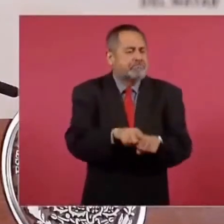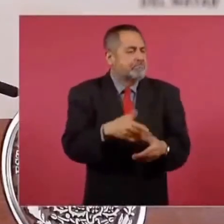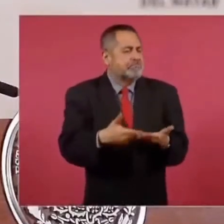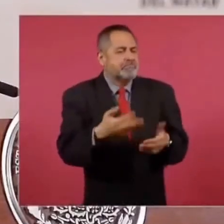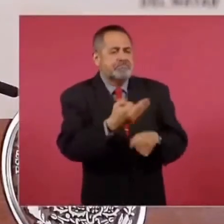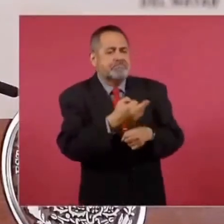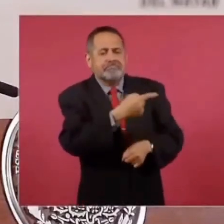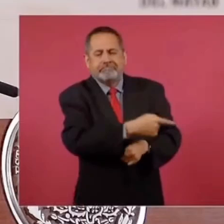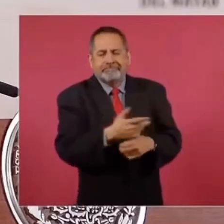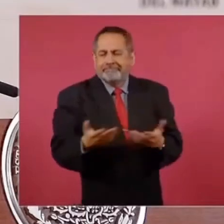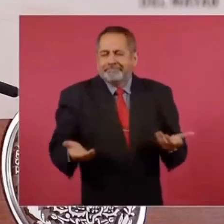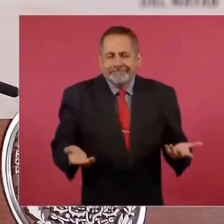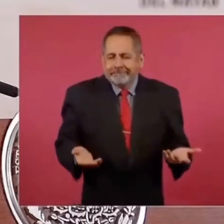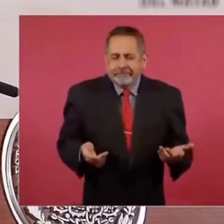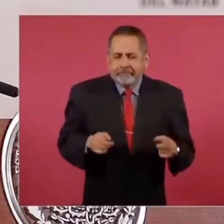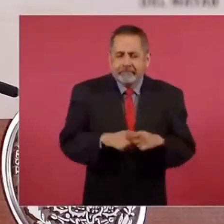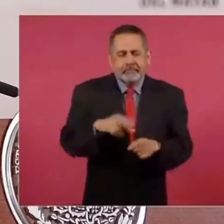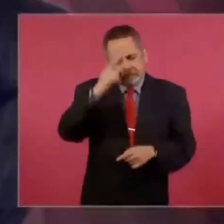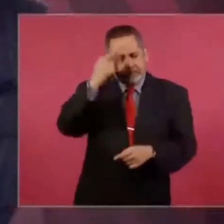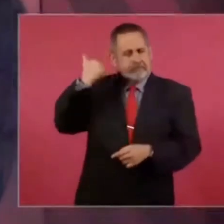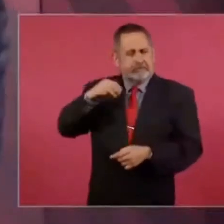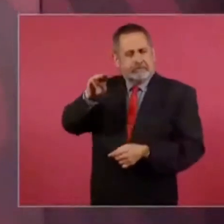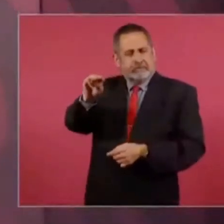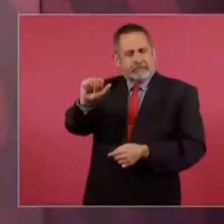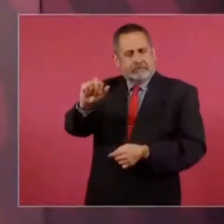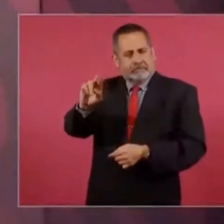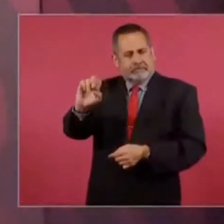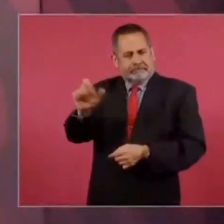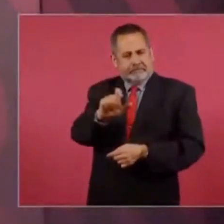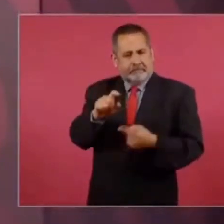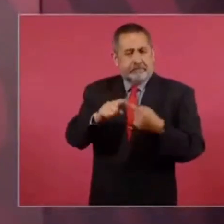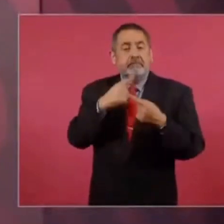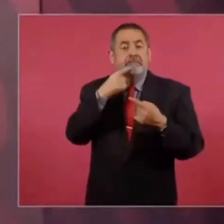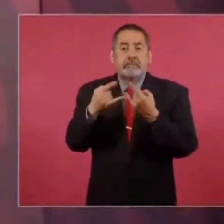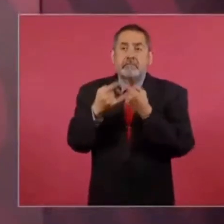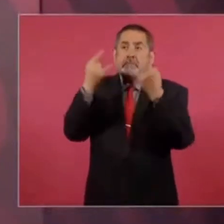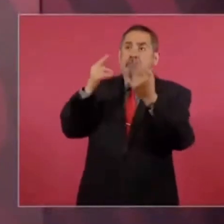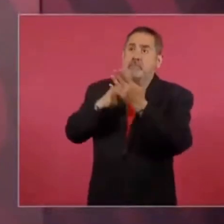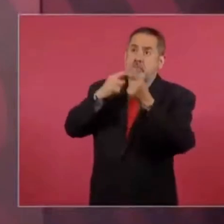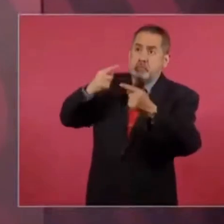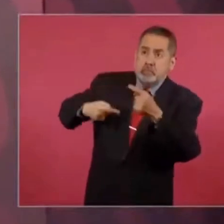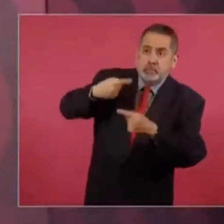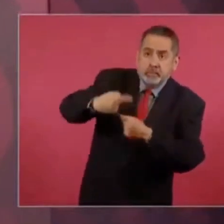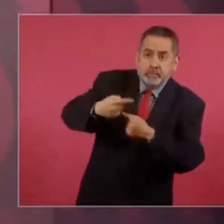porque aunque decía Marx que la historia no se repetía,